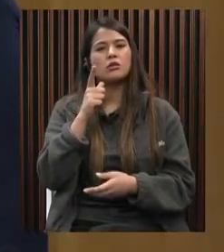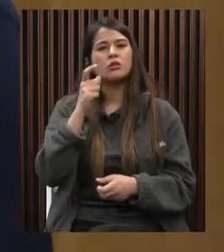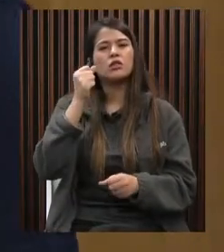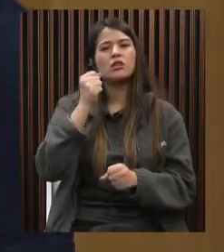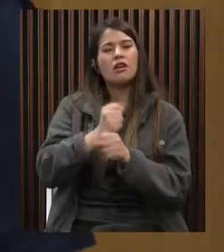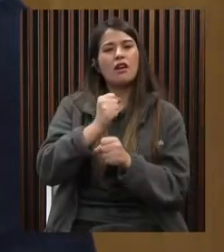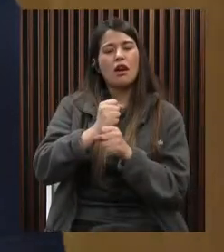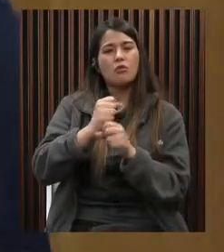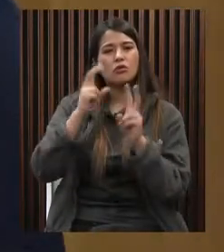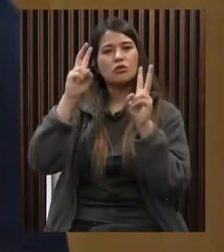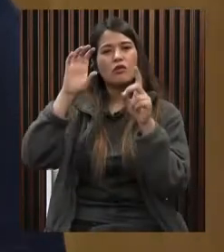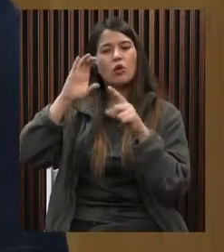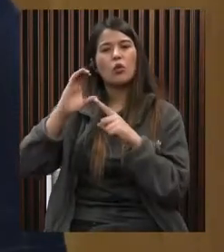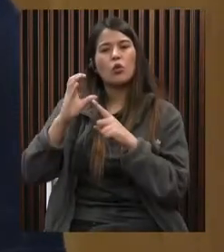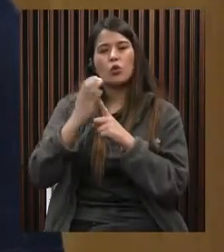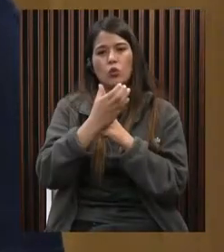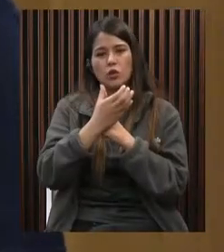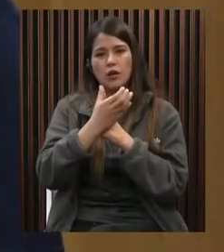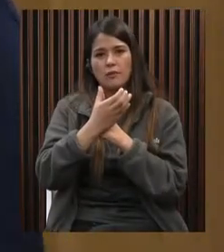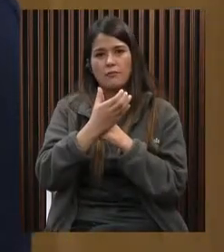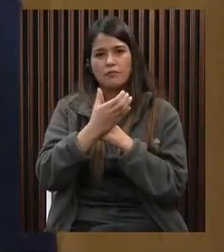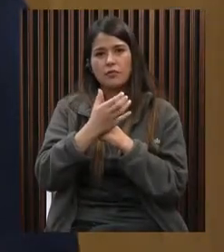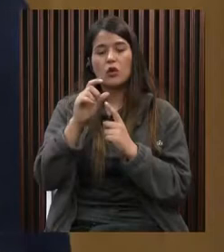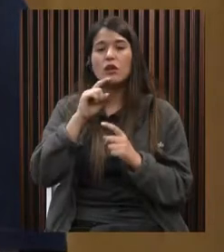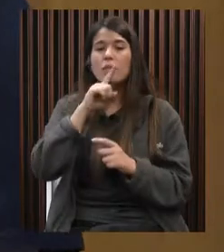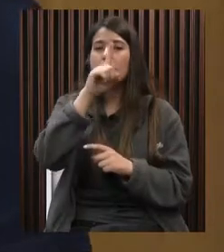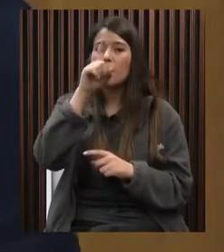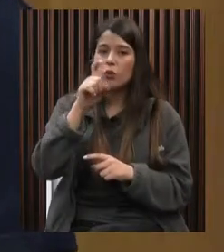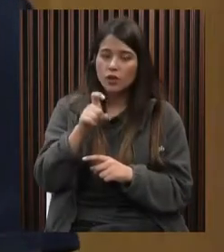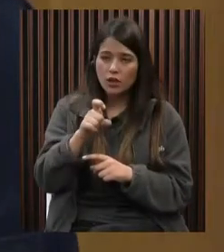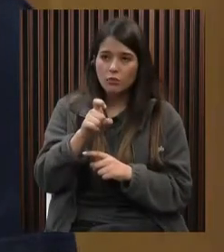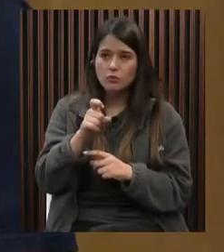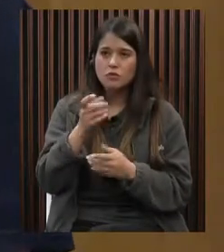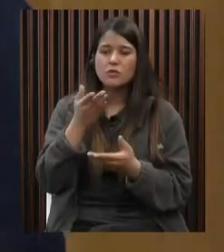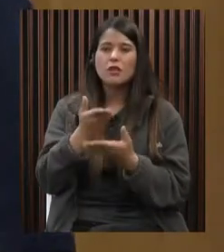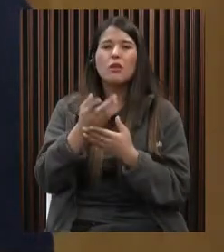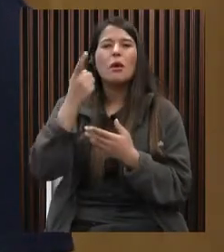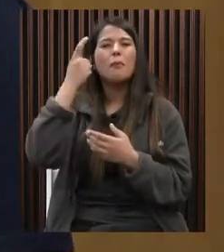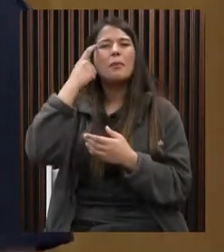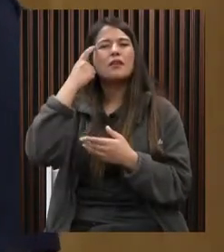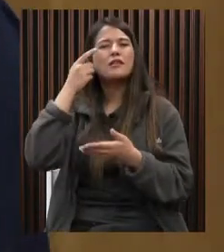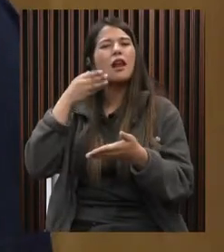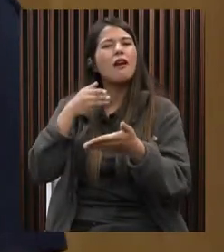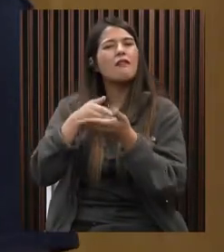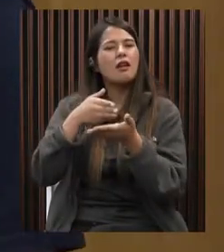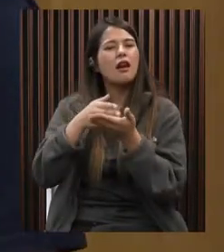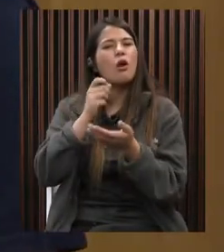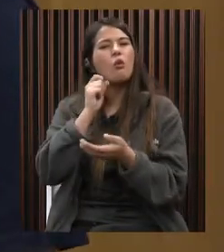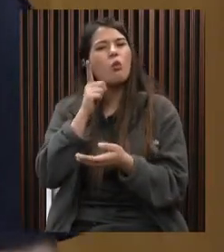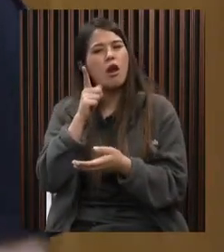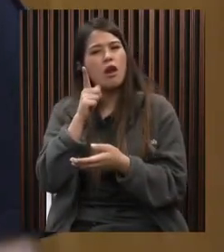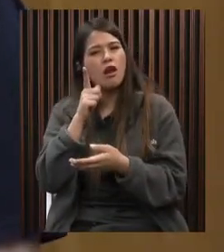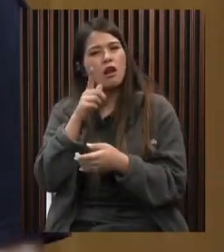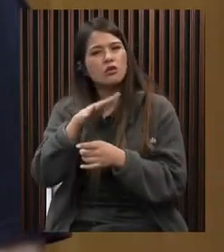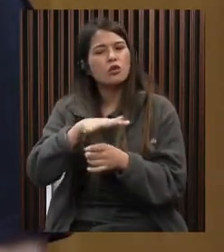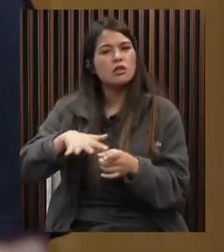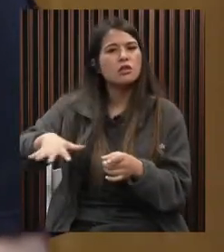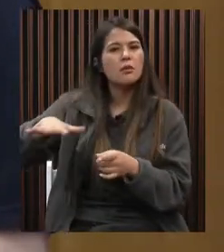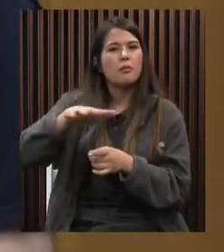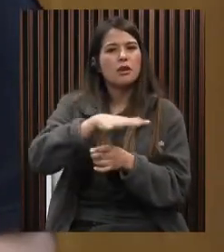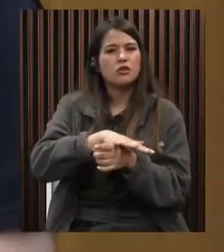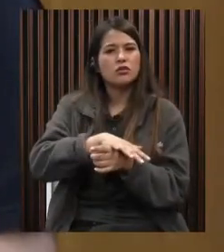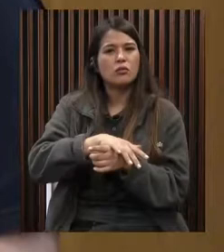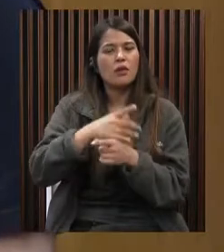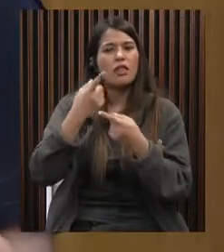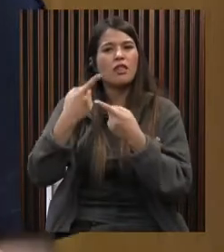de cultura, una de las primeras cosas que les preguntamos y les pedimos que hagan es que piensen en las barreras en sus espacios para estos distintos grupos que